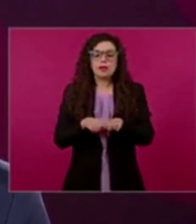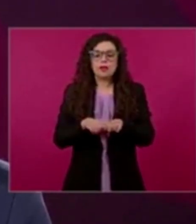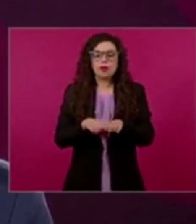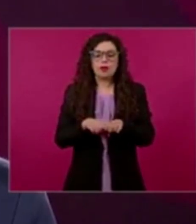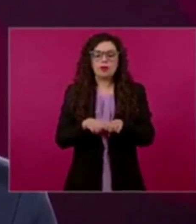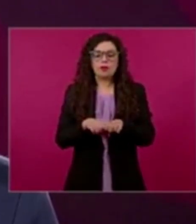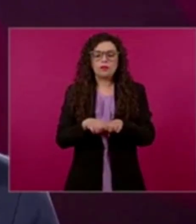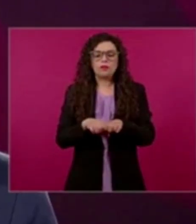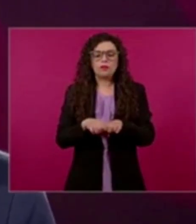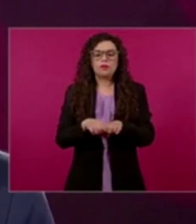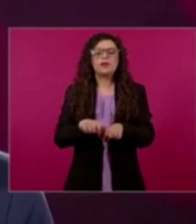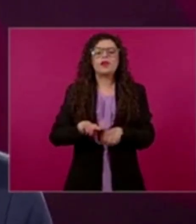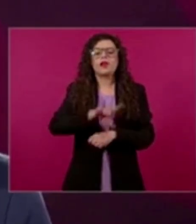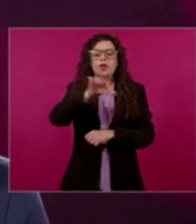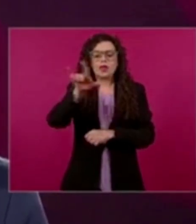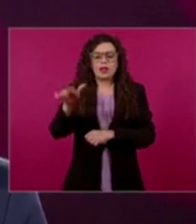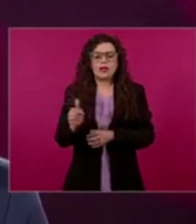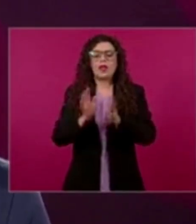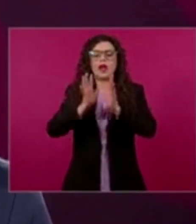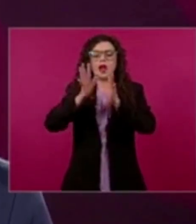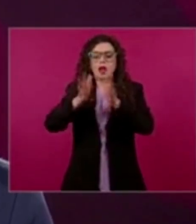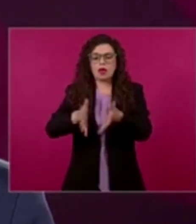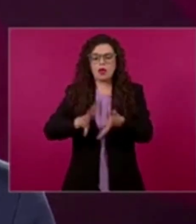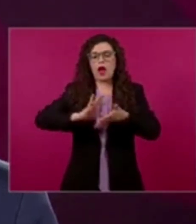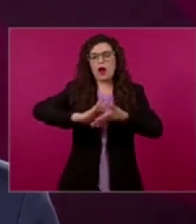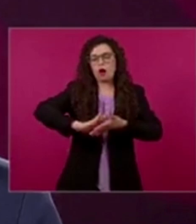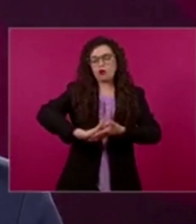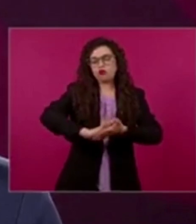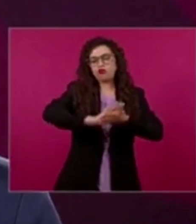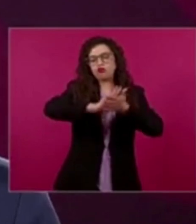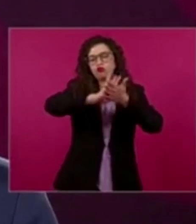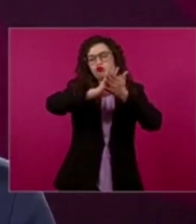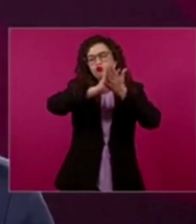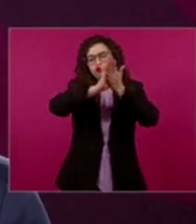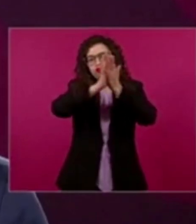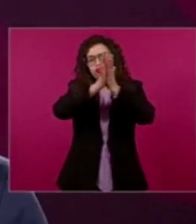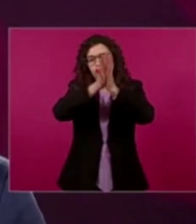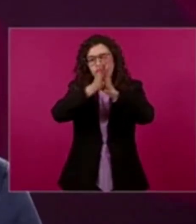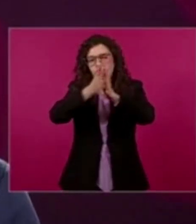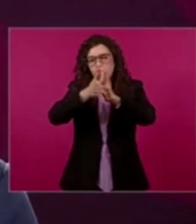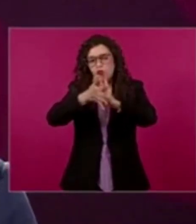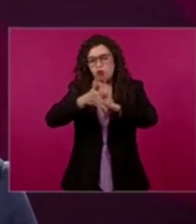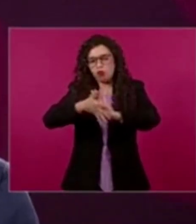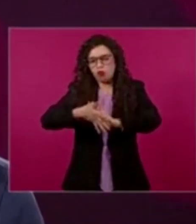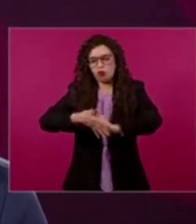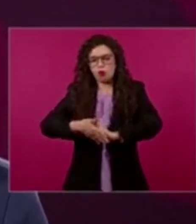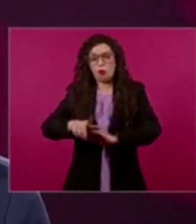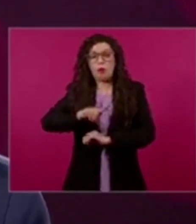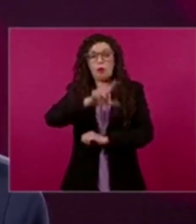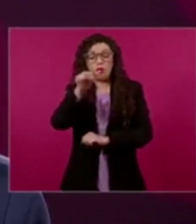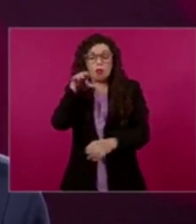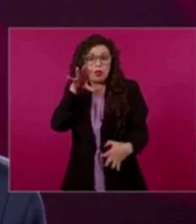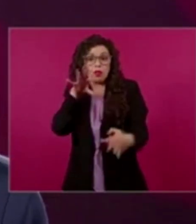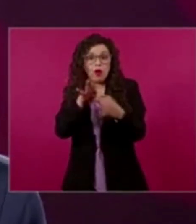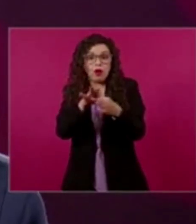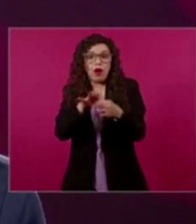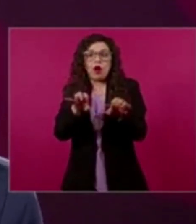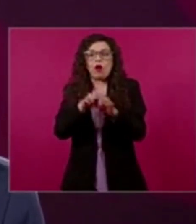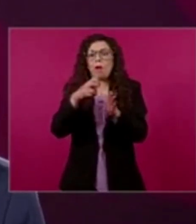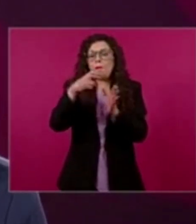constitucional un programa social de beca universal además de también una reforma que prohíba constitucionalmente la